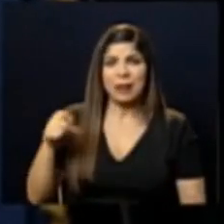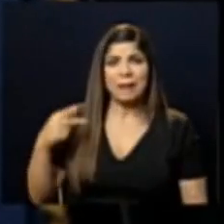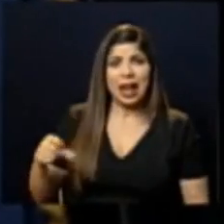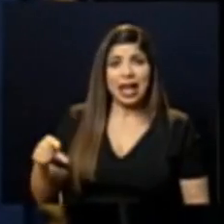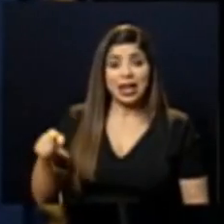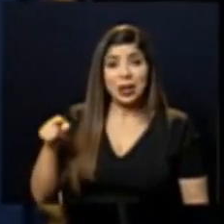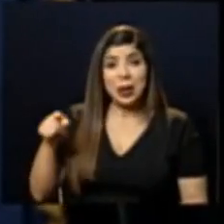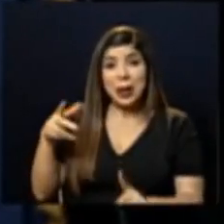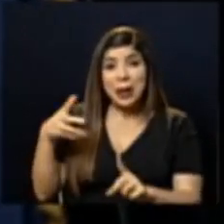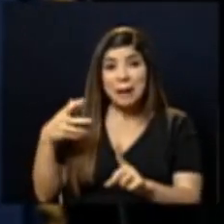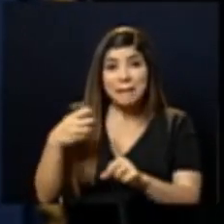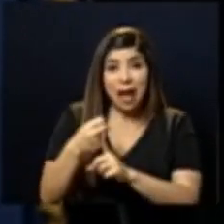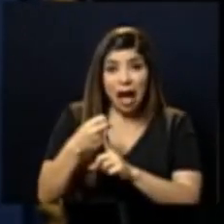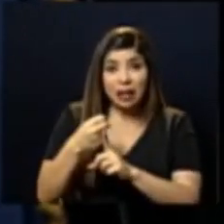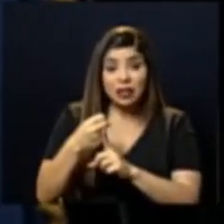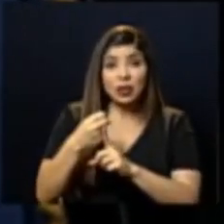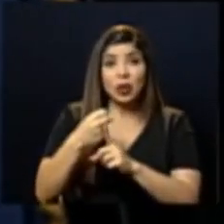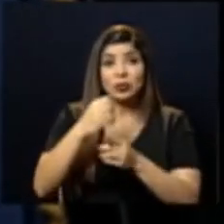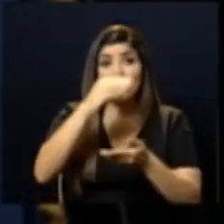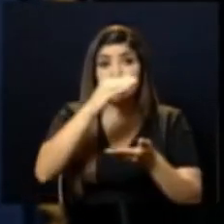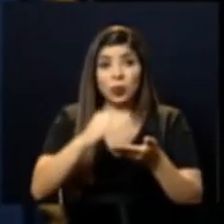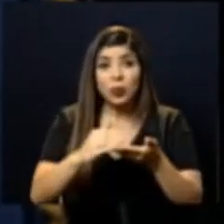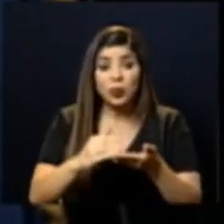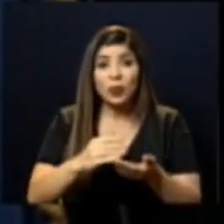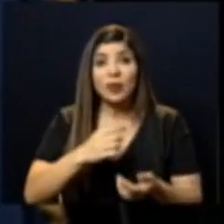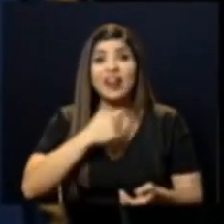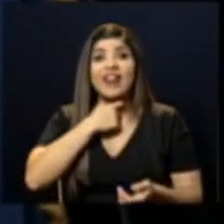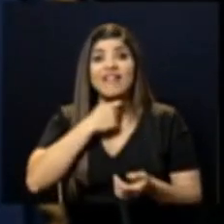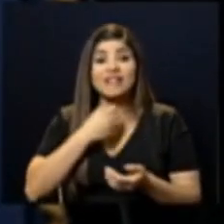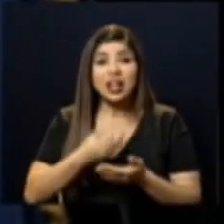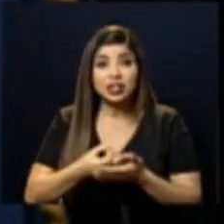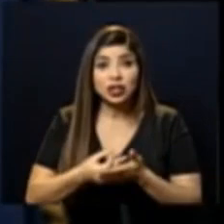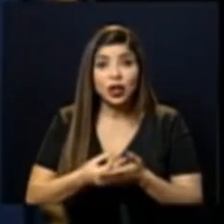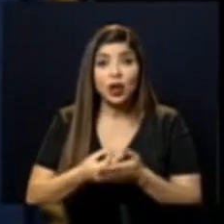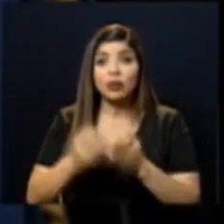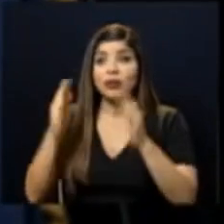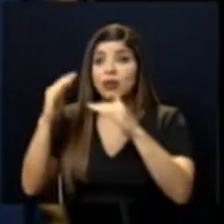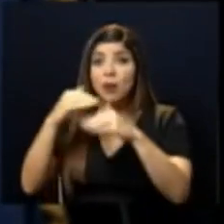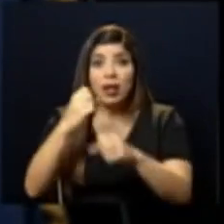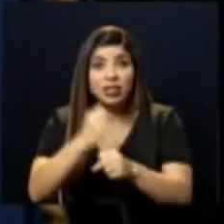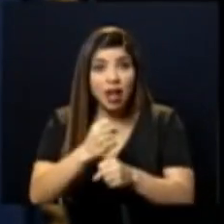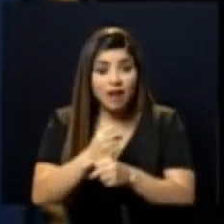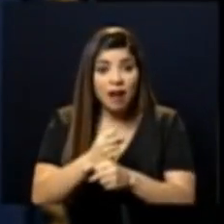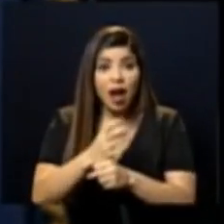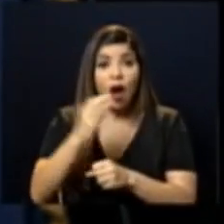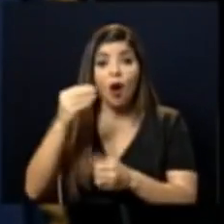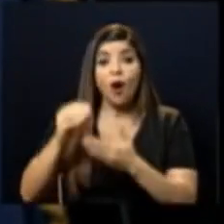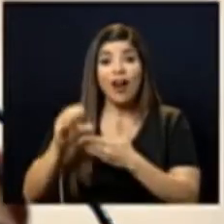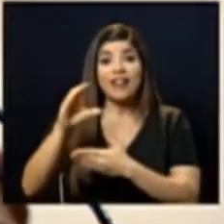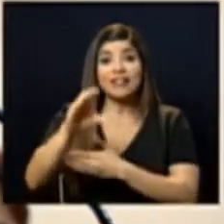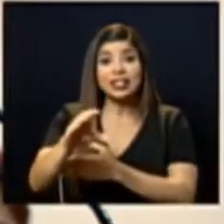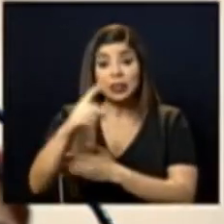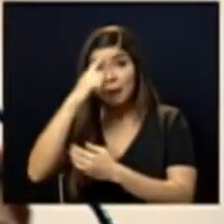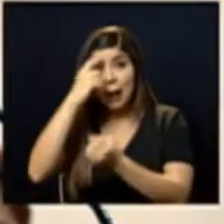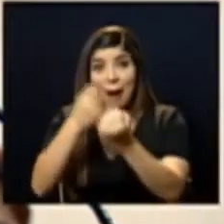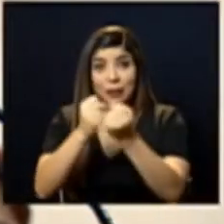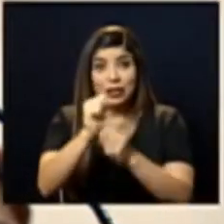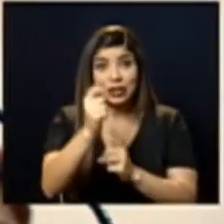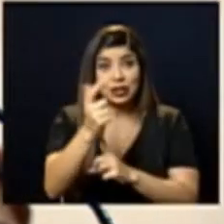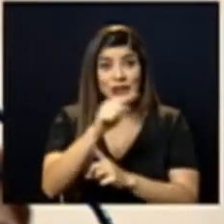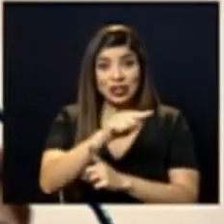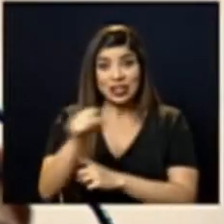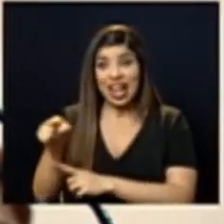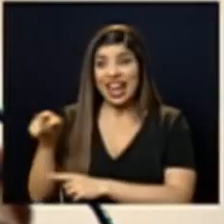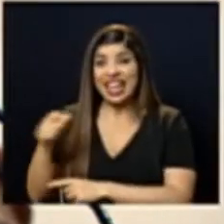Los impactos en la devaluación, la inflación, el desempleo o la inversión en programas sociales habrían sido